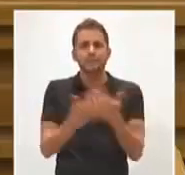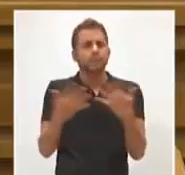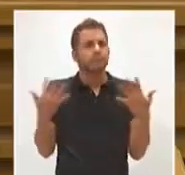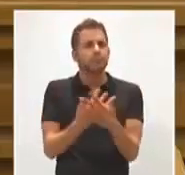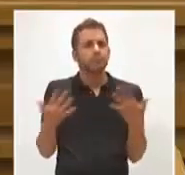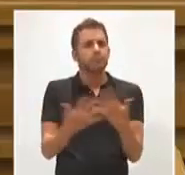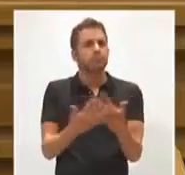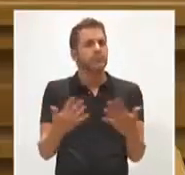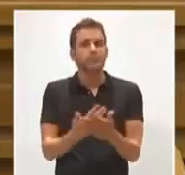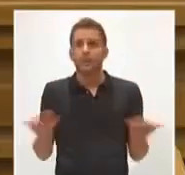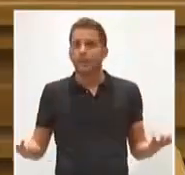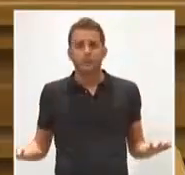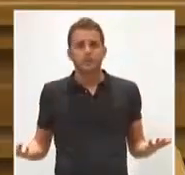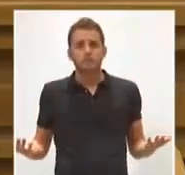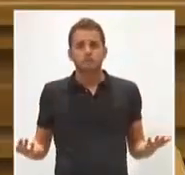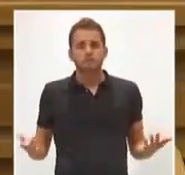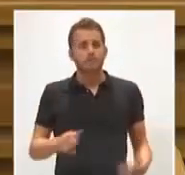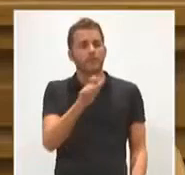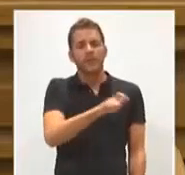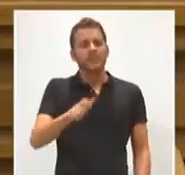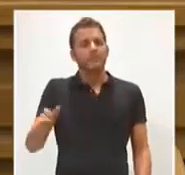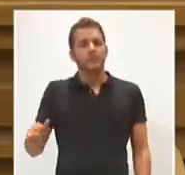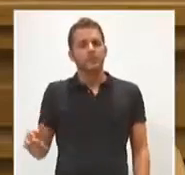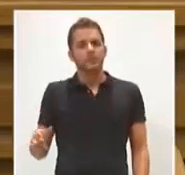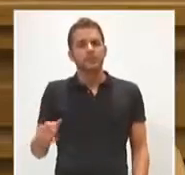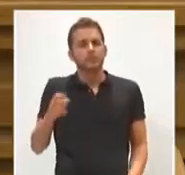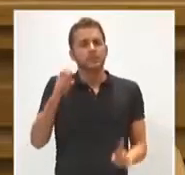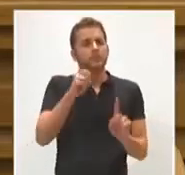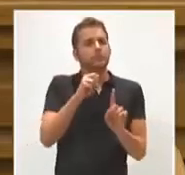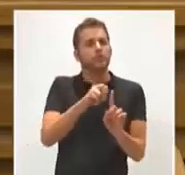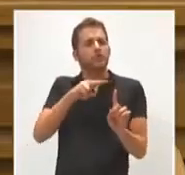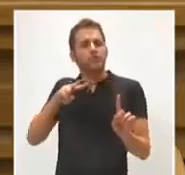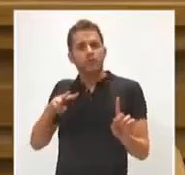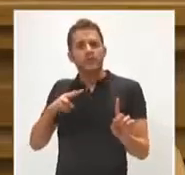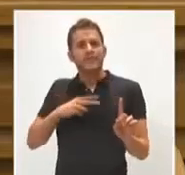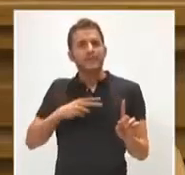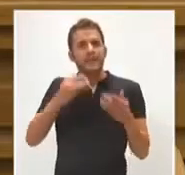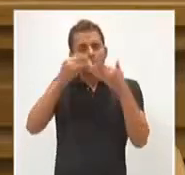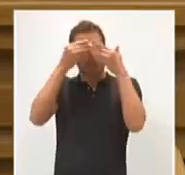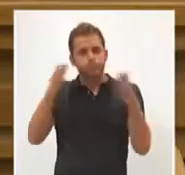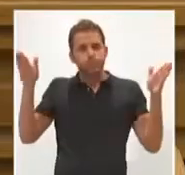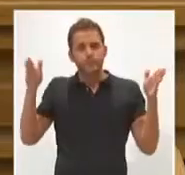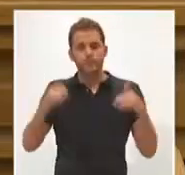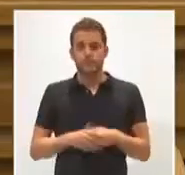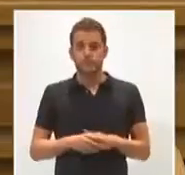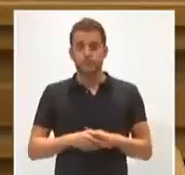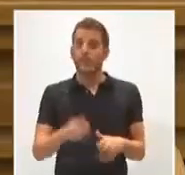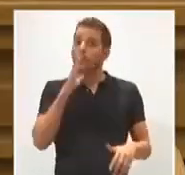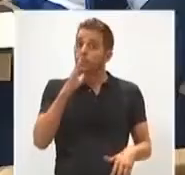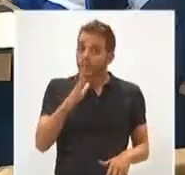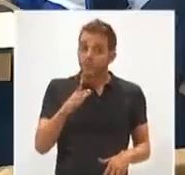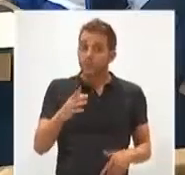que afortunadamente tiene una visión de las cosas infinitamente mayor por eso yo creo que cabe la unidad